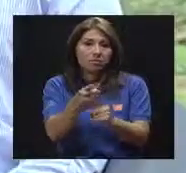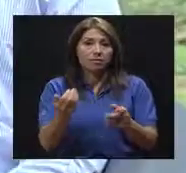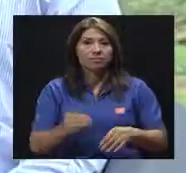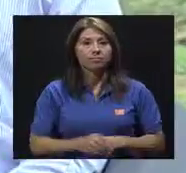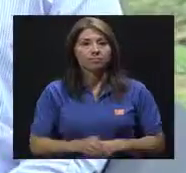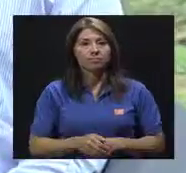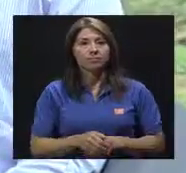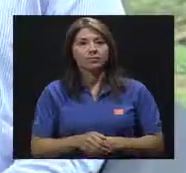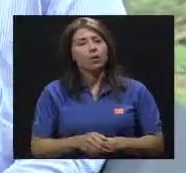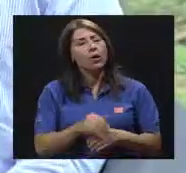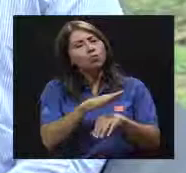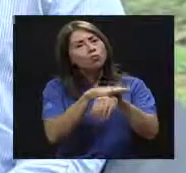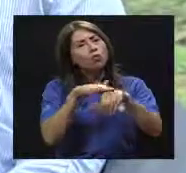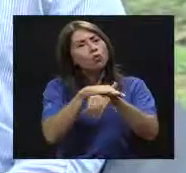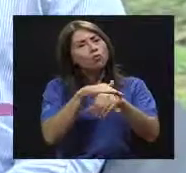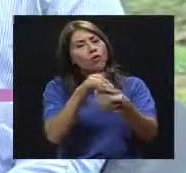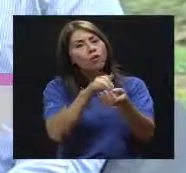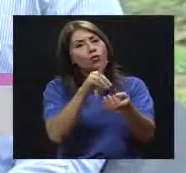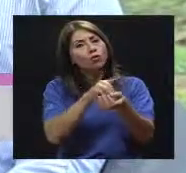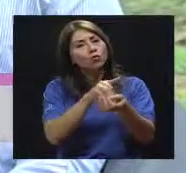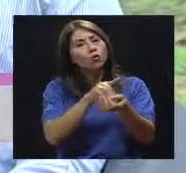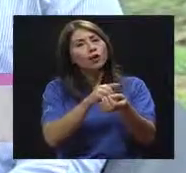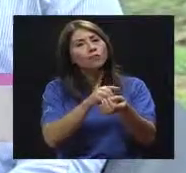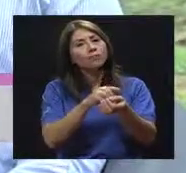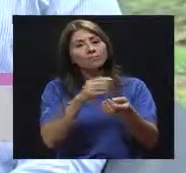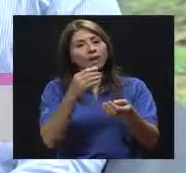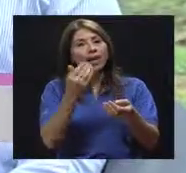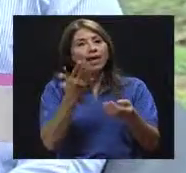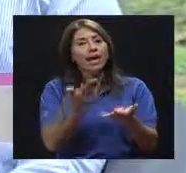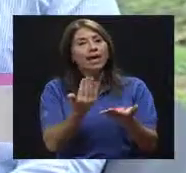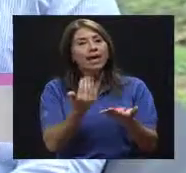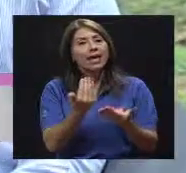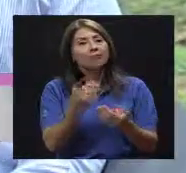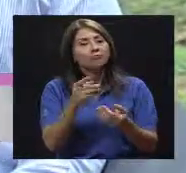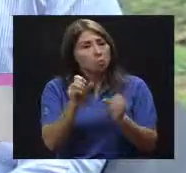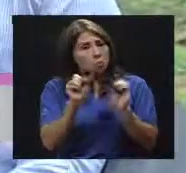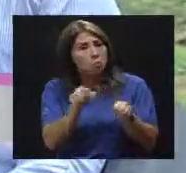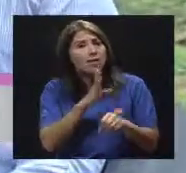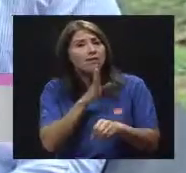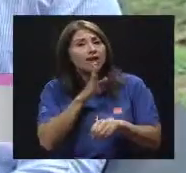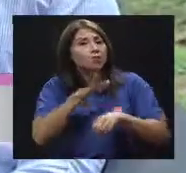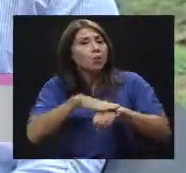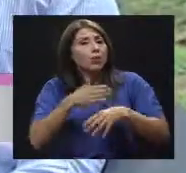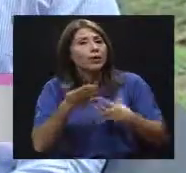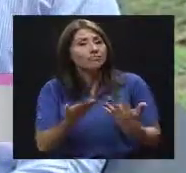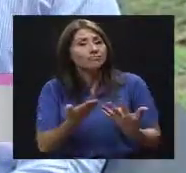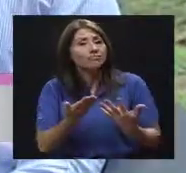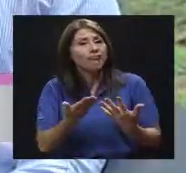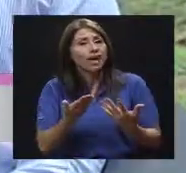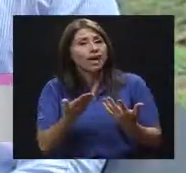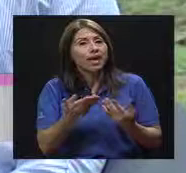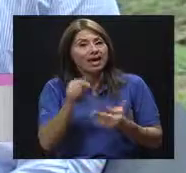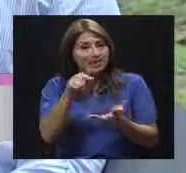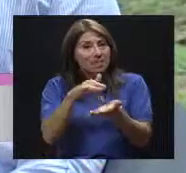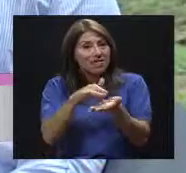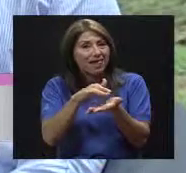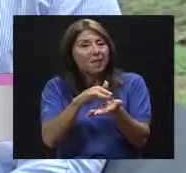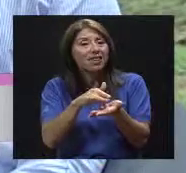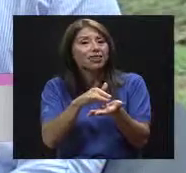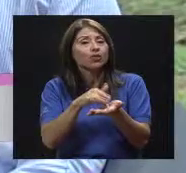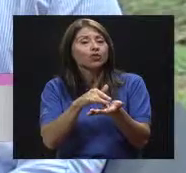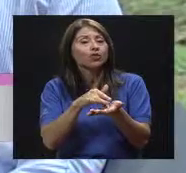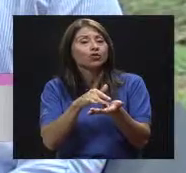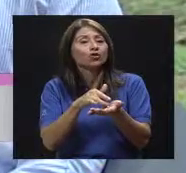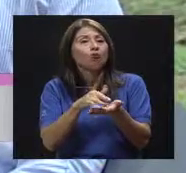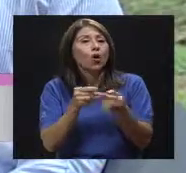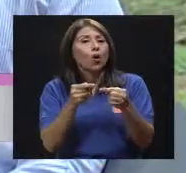Doctora, respondamos tal vez por favor esta pregunta acerca de los efectos secundarios que podrían tener estos